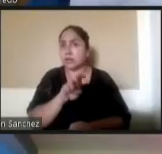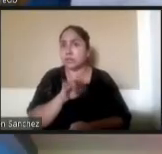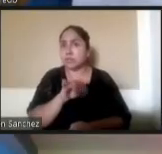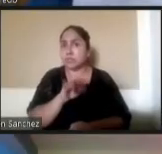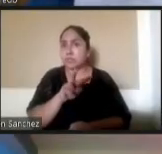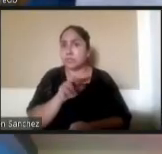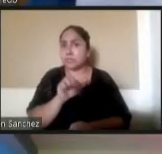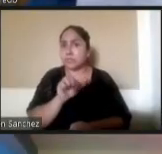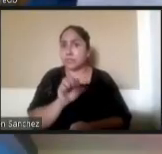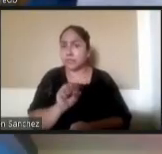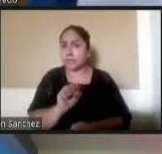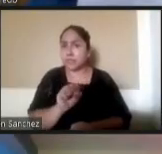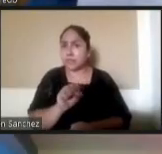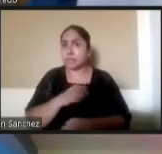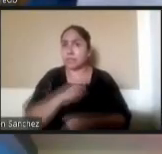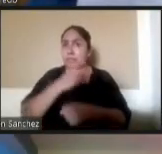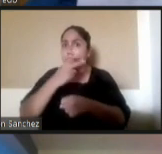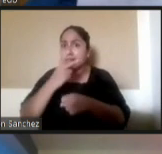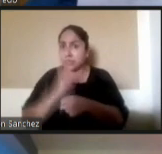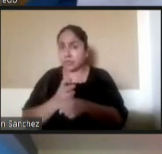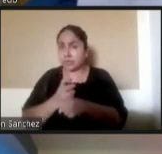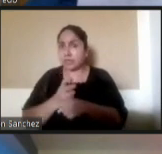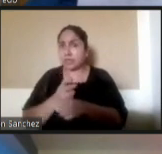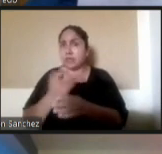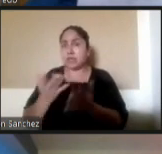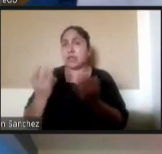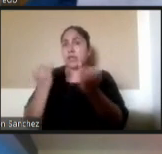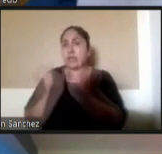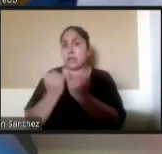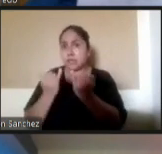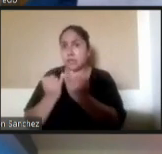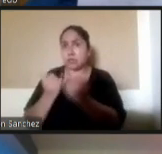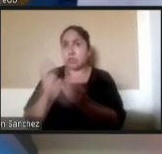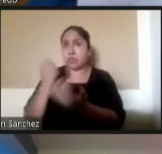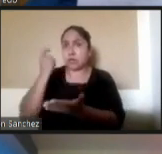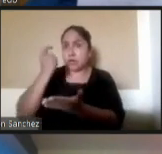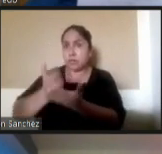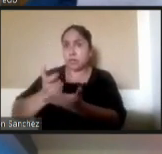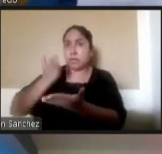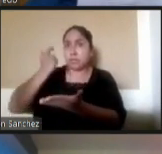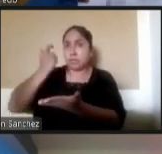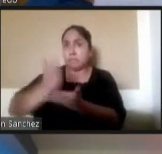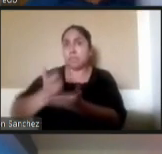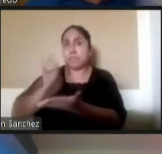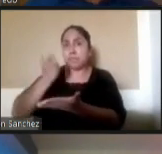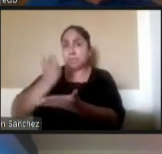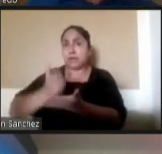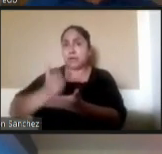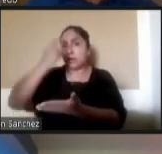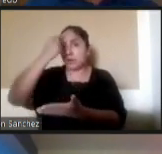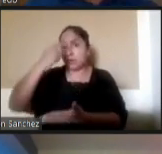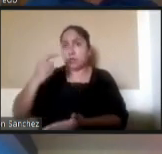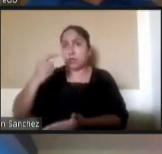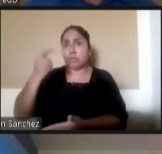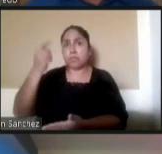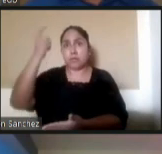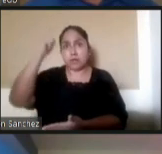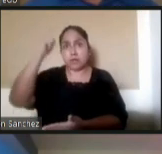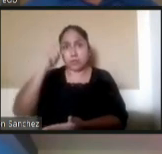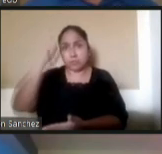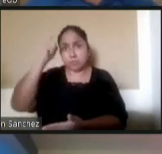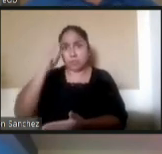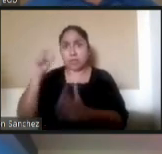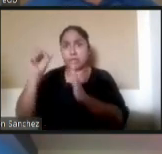correspondientes. Segundo, se autoriza la exención del pago de aportaciones al Fondo de Pensiones y Jubilaciones previsto en el artículo 4